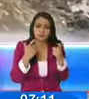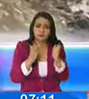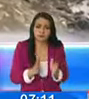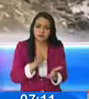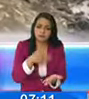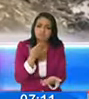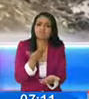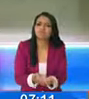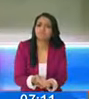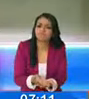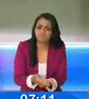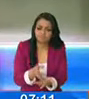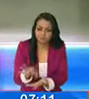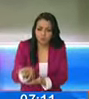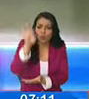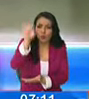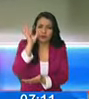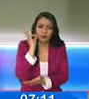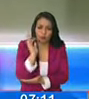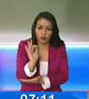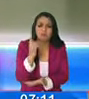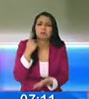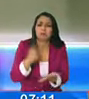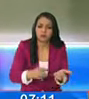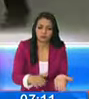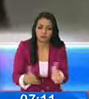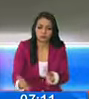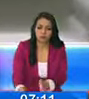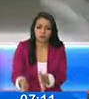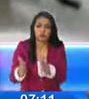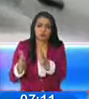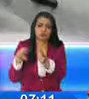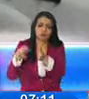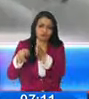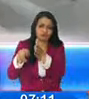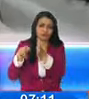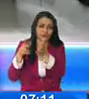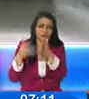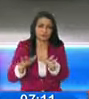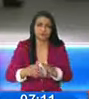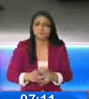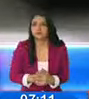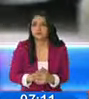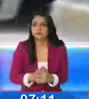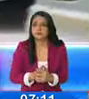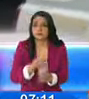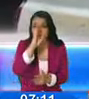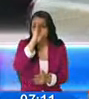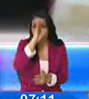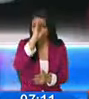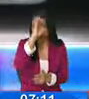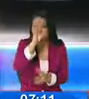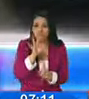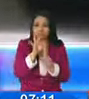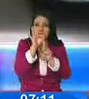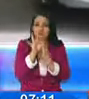dar continuidad al respectivo levantamiento del cadáver. Por su parte, agentes del Grupo de Intervención y